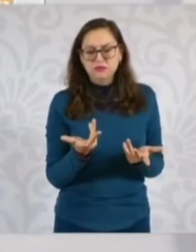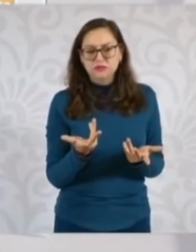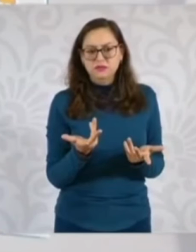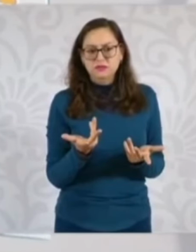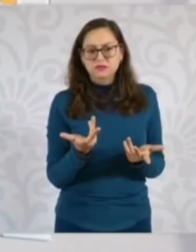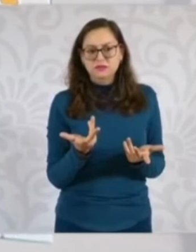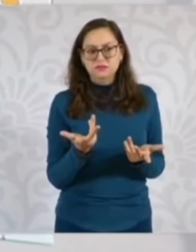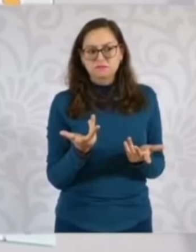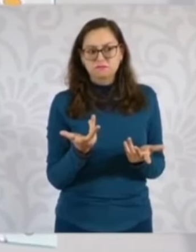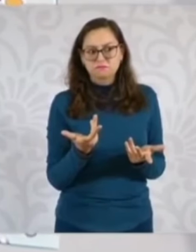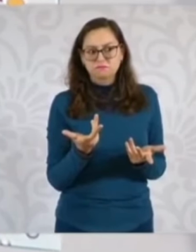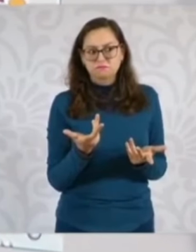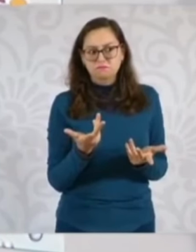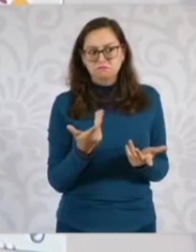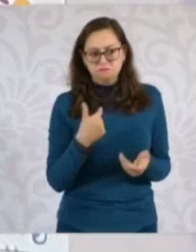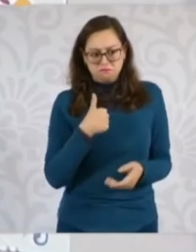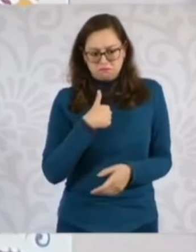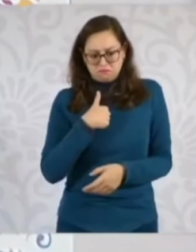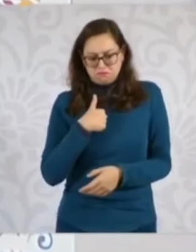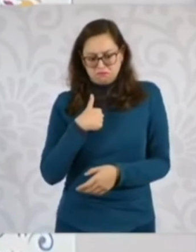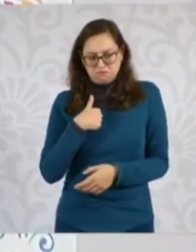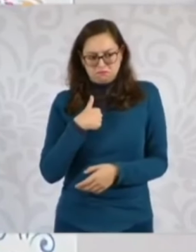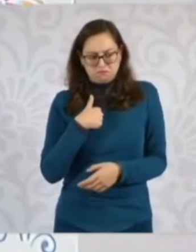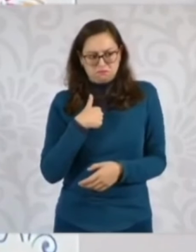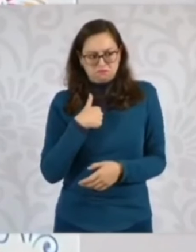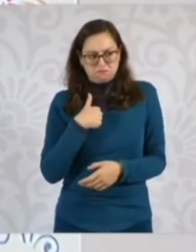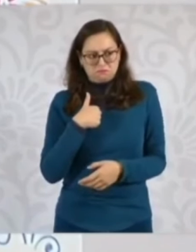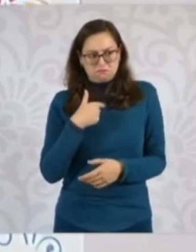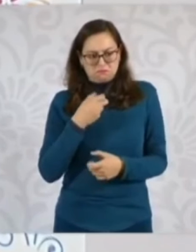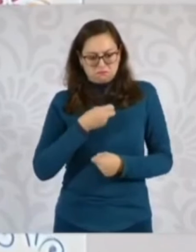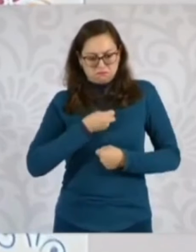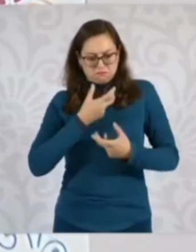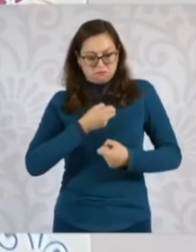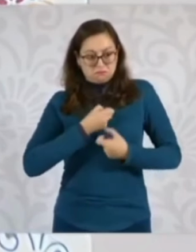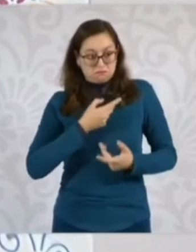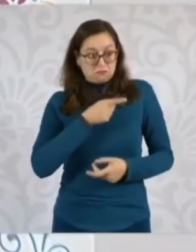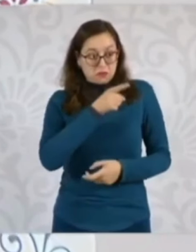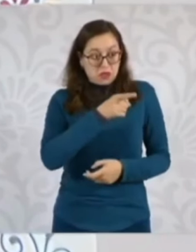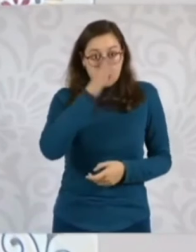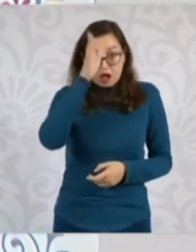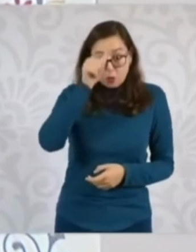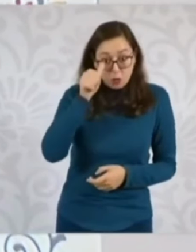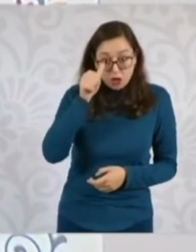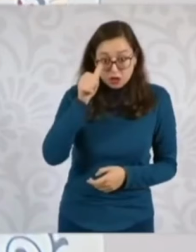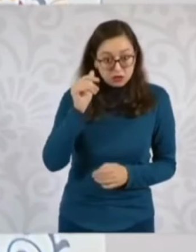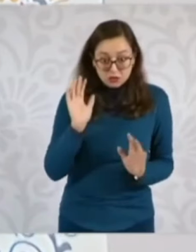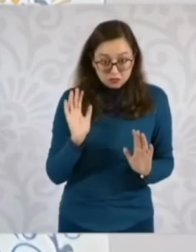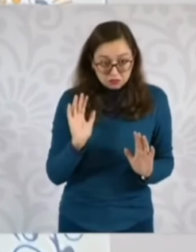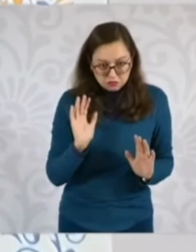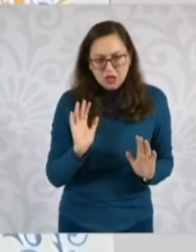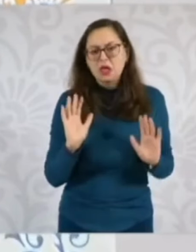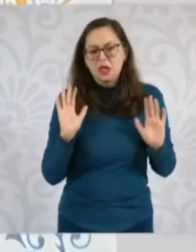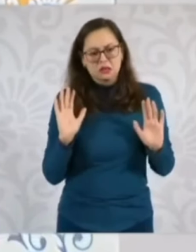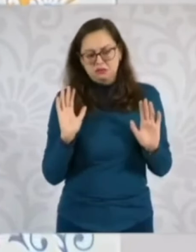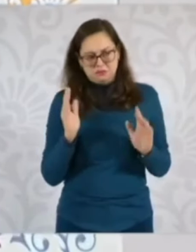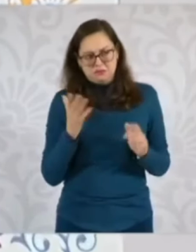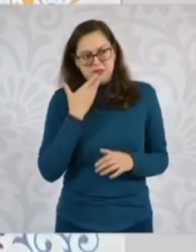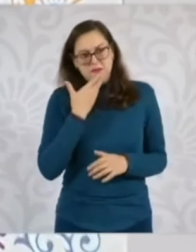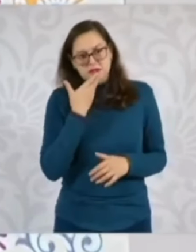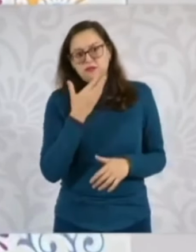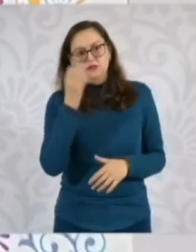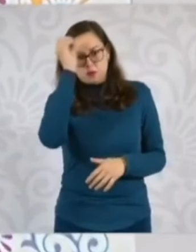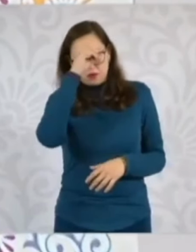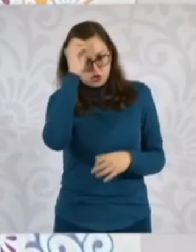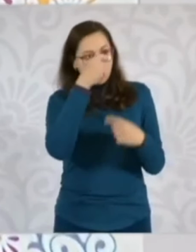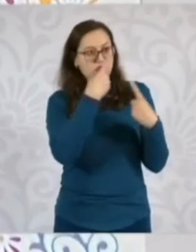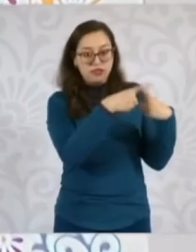que estén de acuerdo con lo que uno dice, con lo que uno opina, con las posiciones. Para eso vivimos en una democracia.